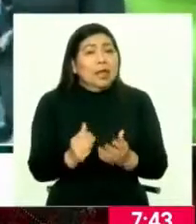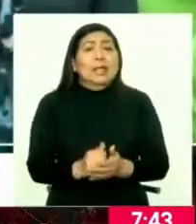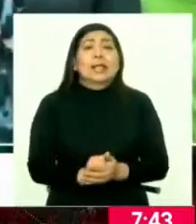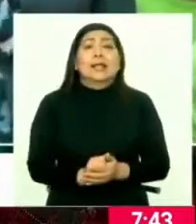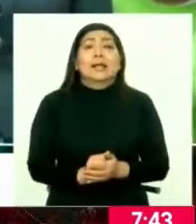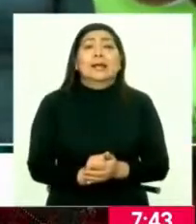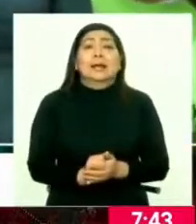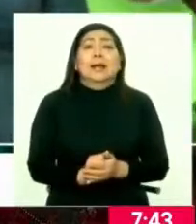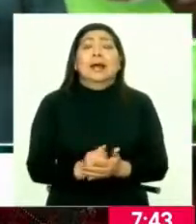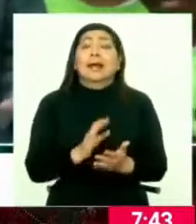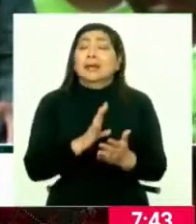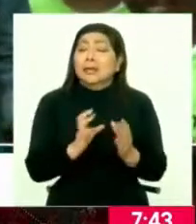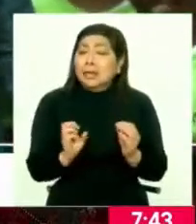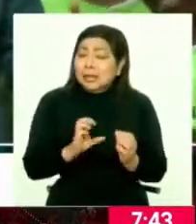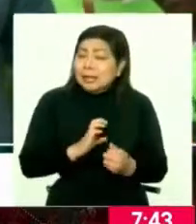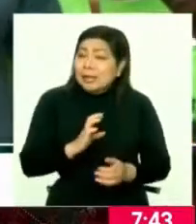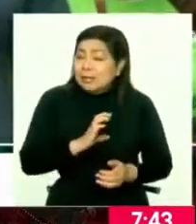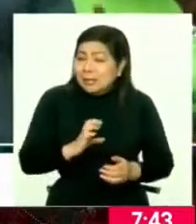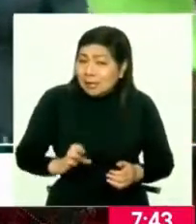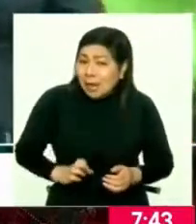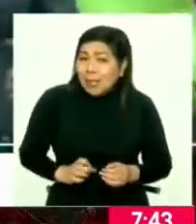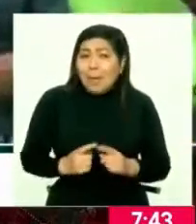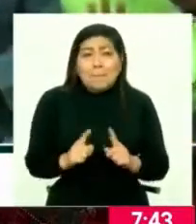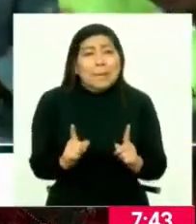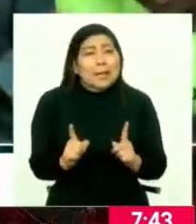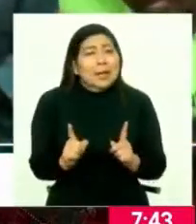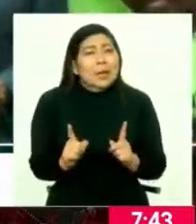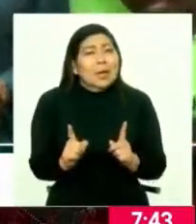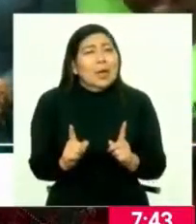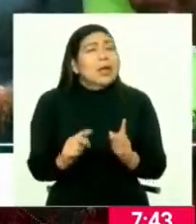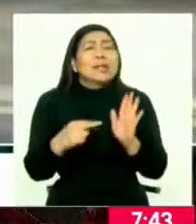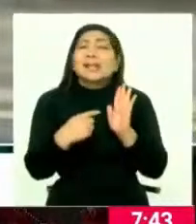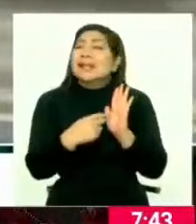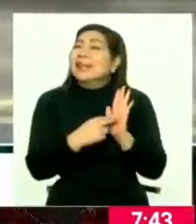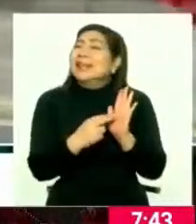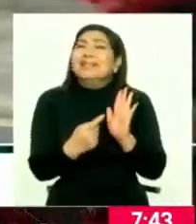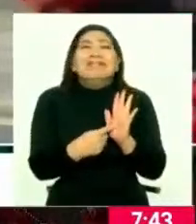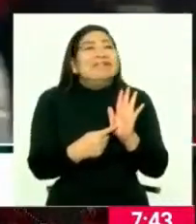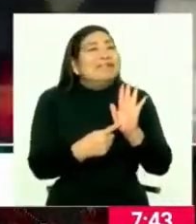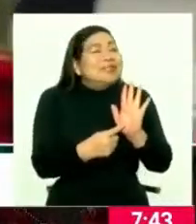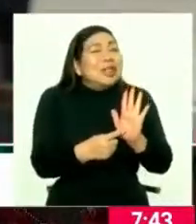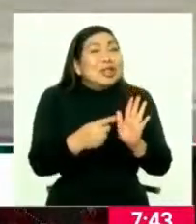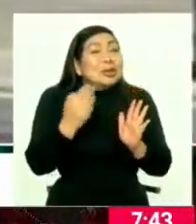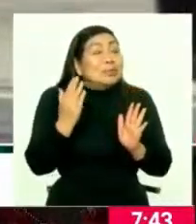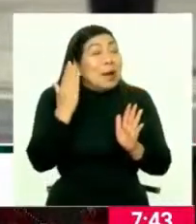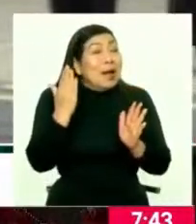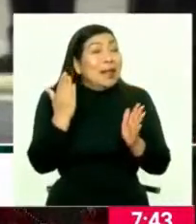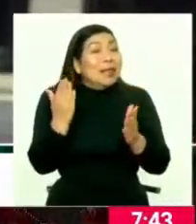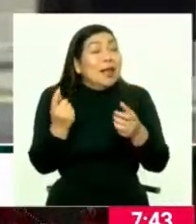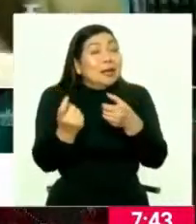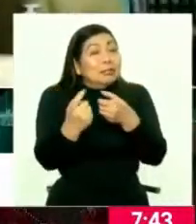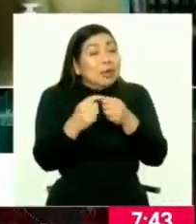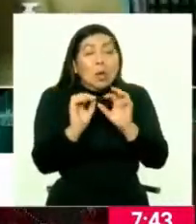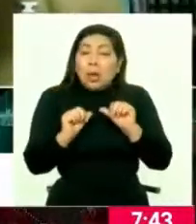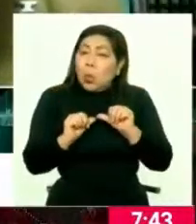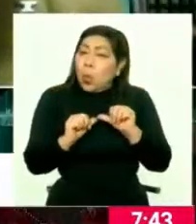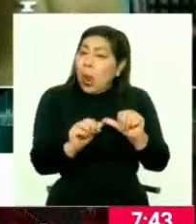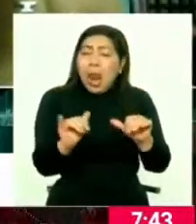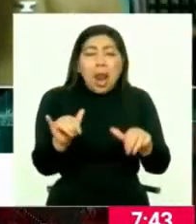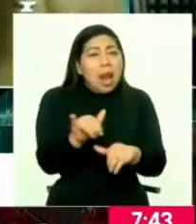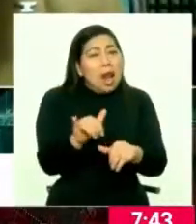como Estado, ya lo tiene como jefe de Estado, es un rol más simbólico, ¿no? Pero de todas maneras, el vínculo se